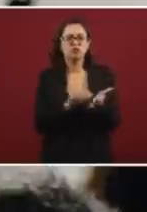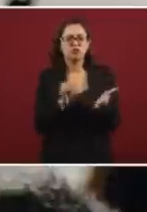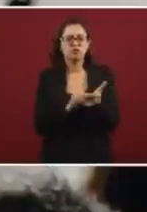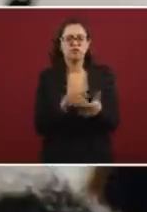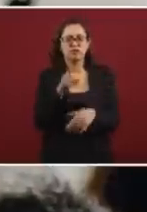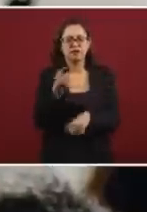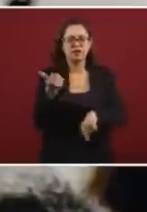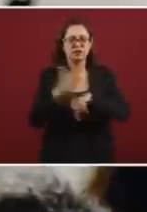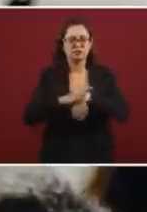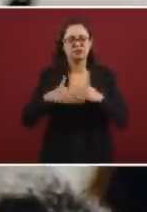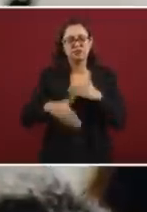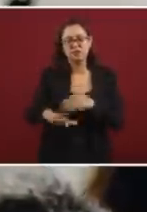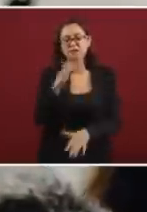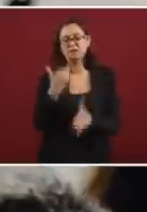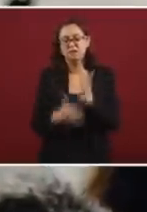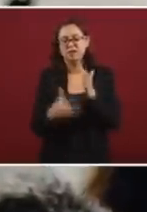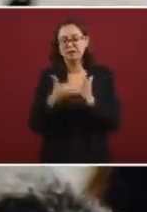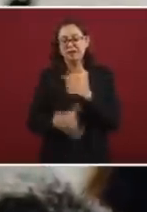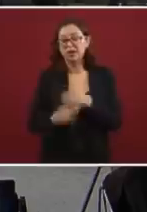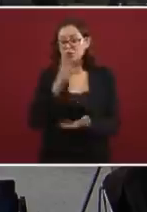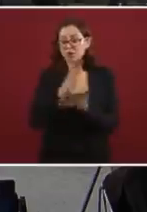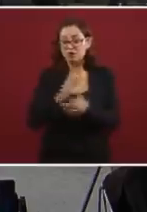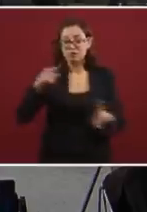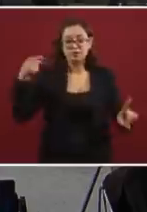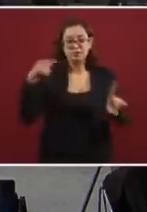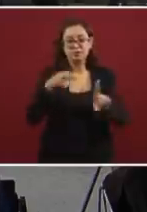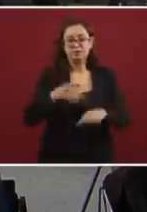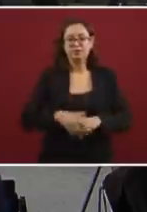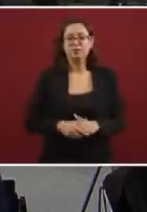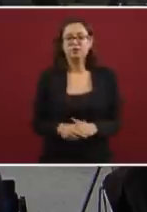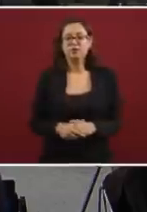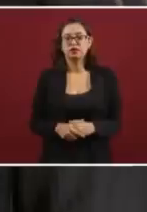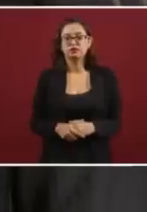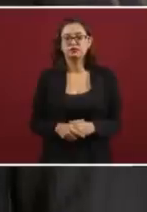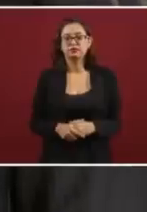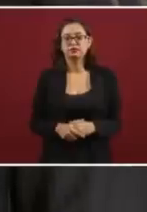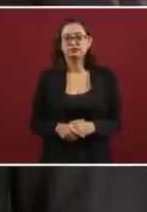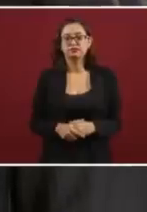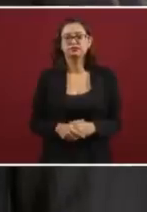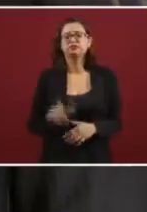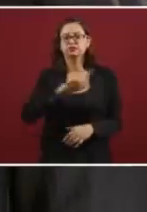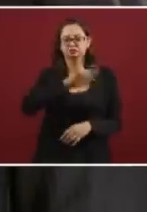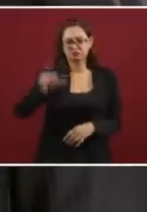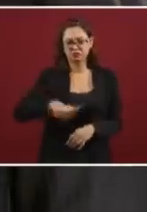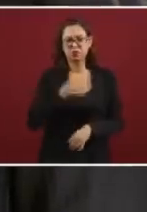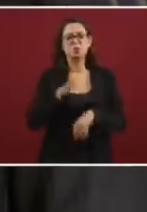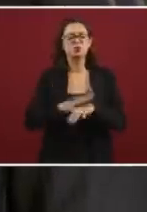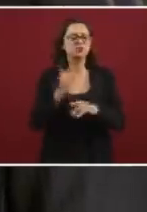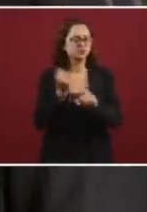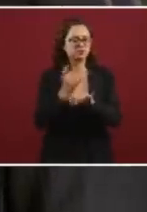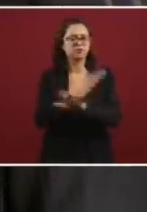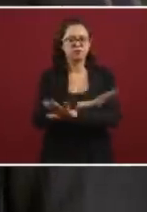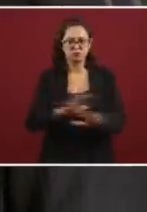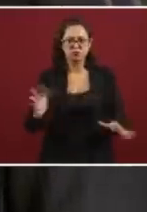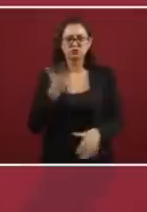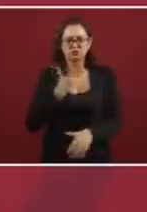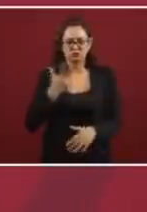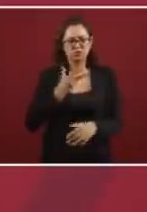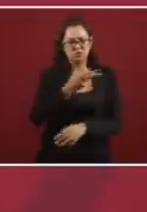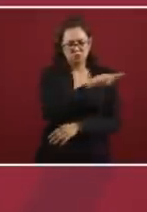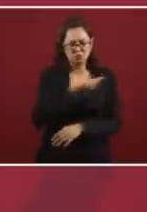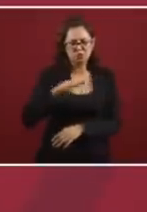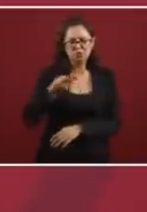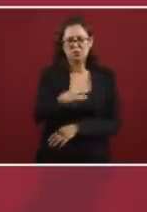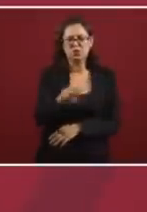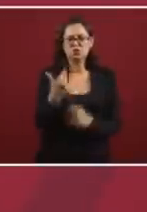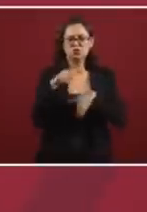para compartir esta droga en particular posible parece le damos todo el informe que tenemos sobre